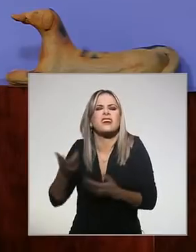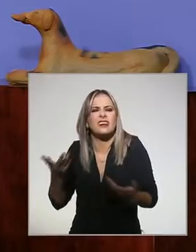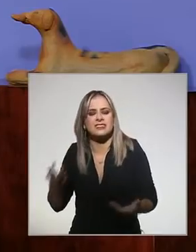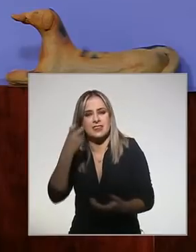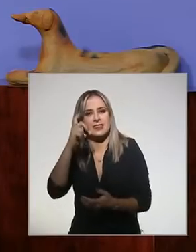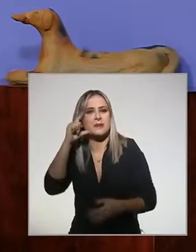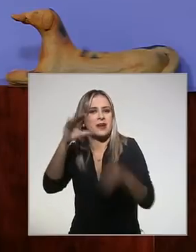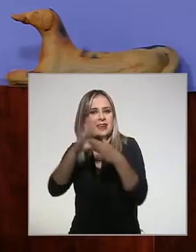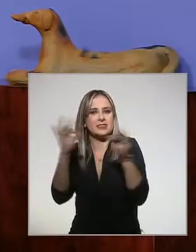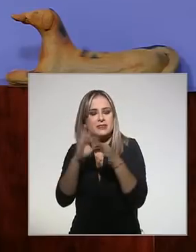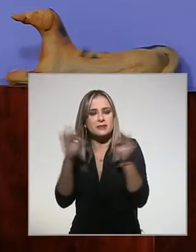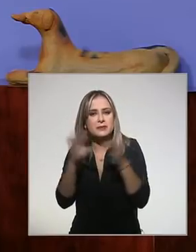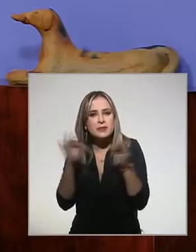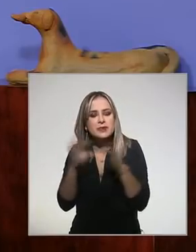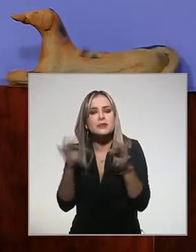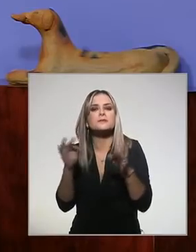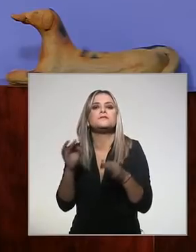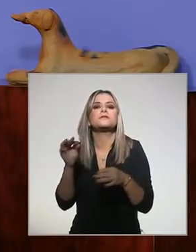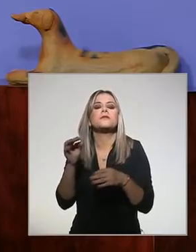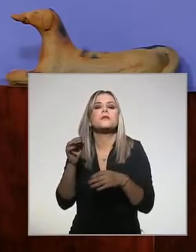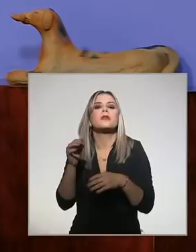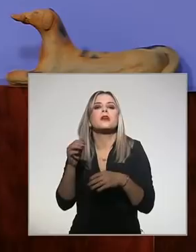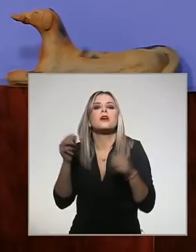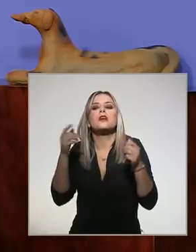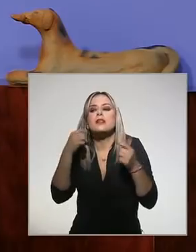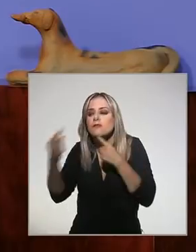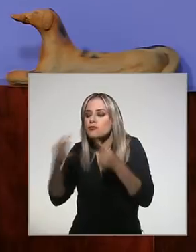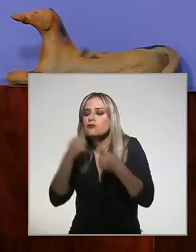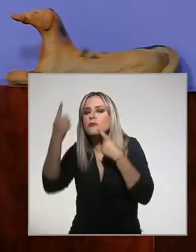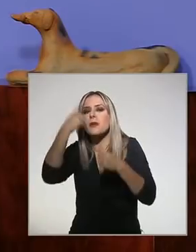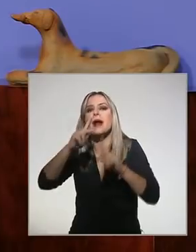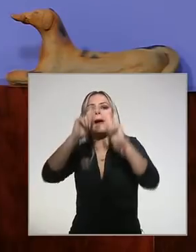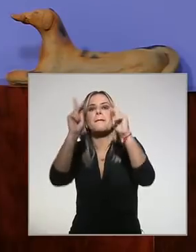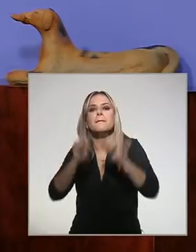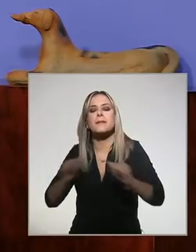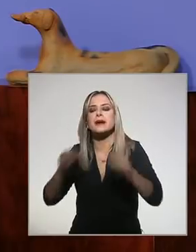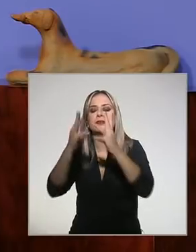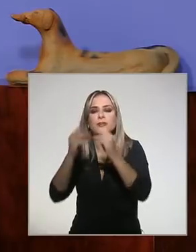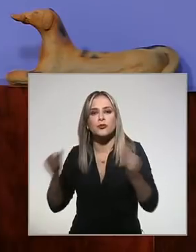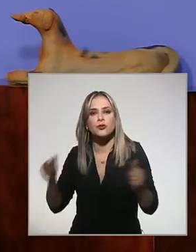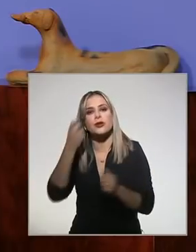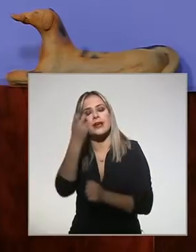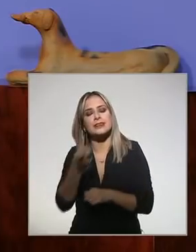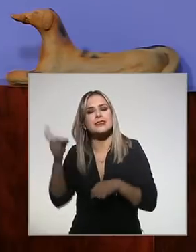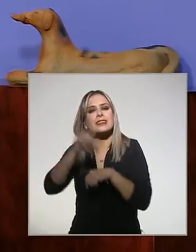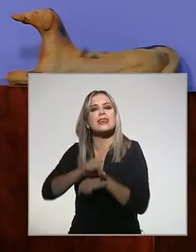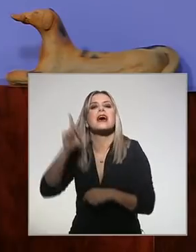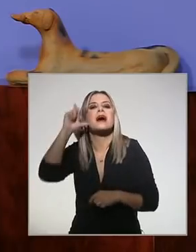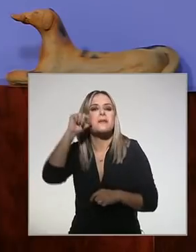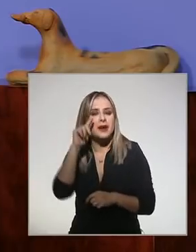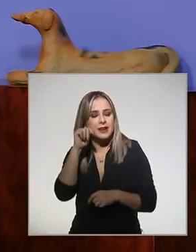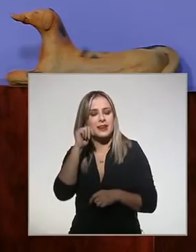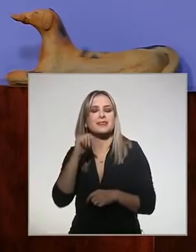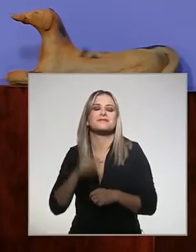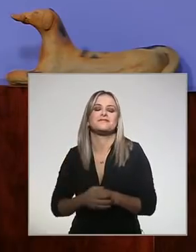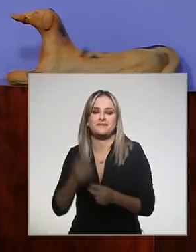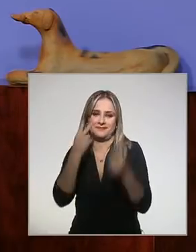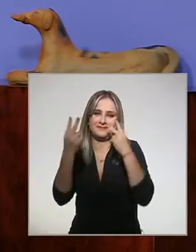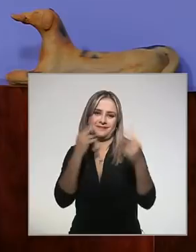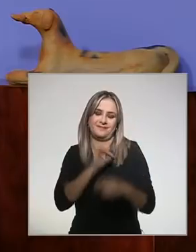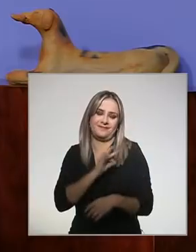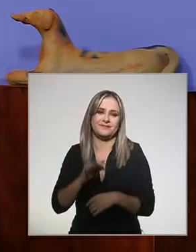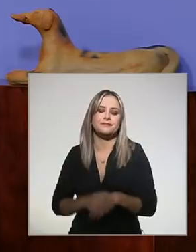sobre educación con paz? Bueno, esto y más hablaremos el día de mañana, no se lo pierdan. Y